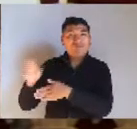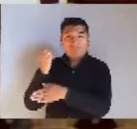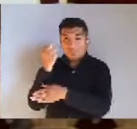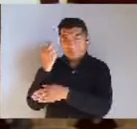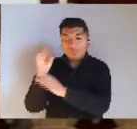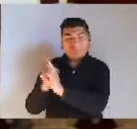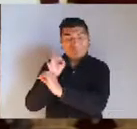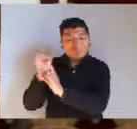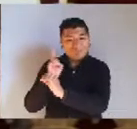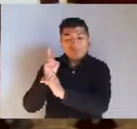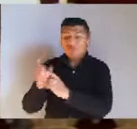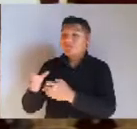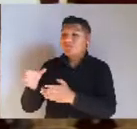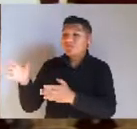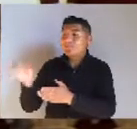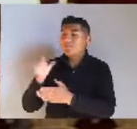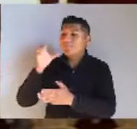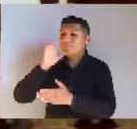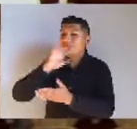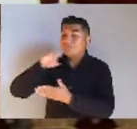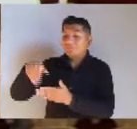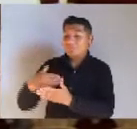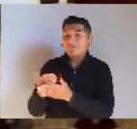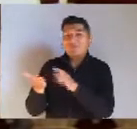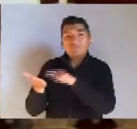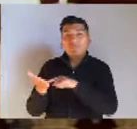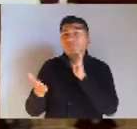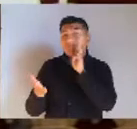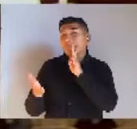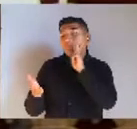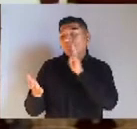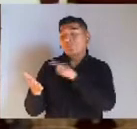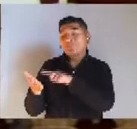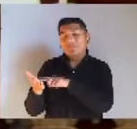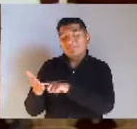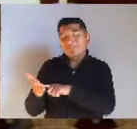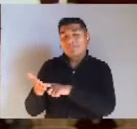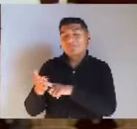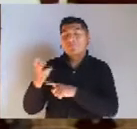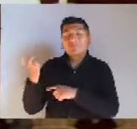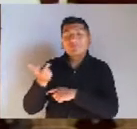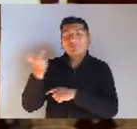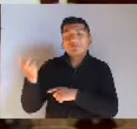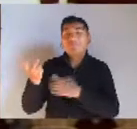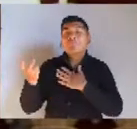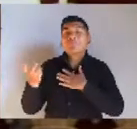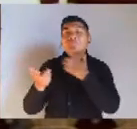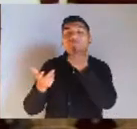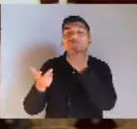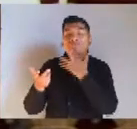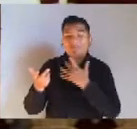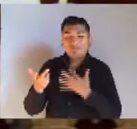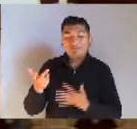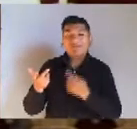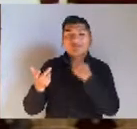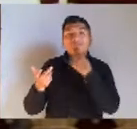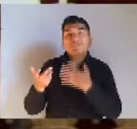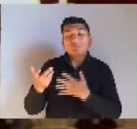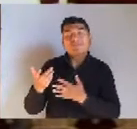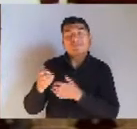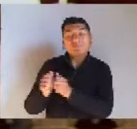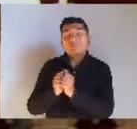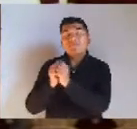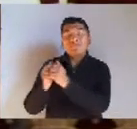diciendo: tomen y beban todos de él, porque este es el cáliz de mi sangre, sangre de la